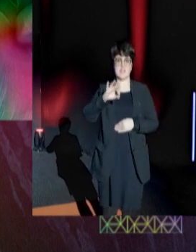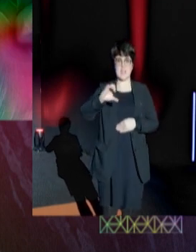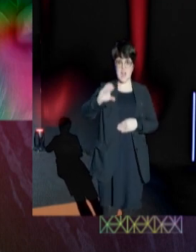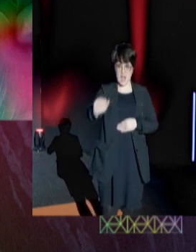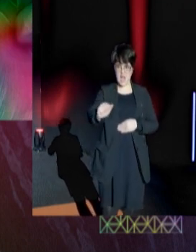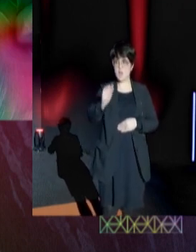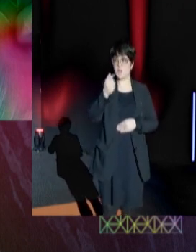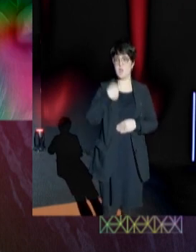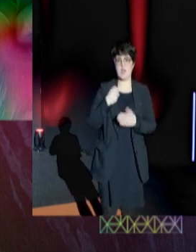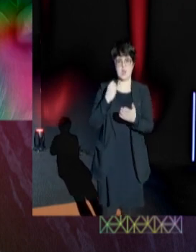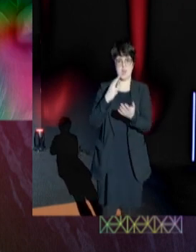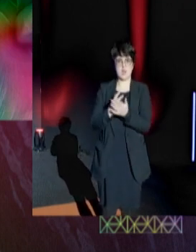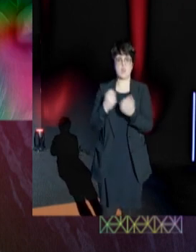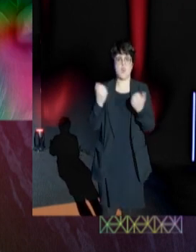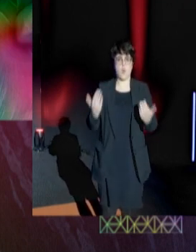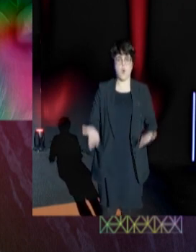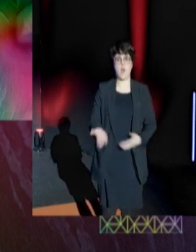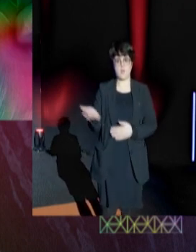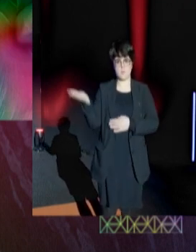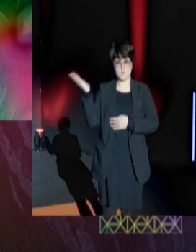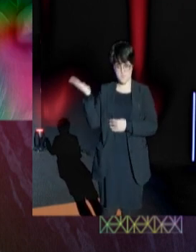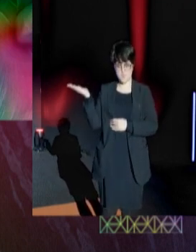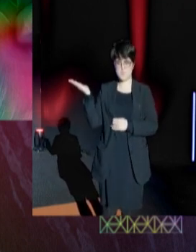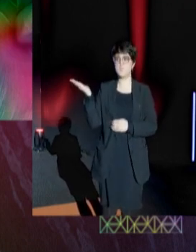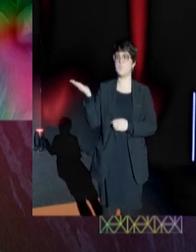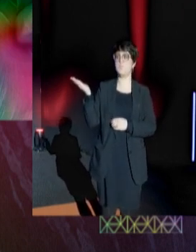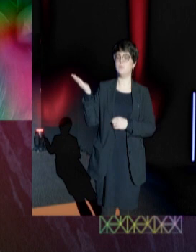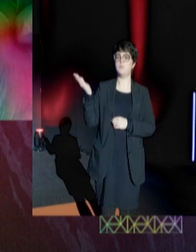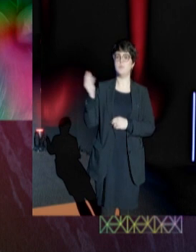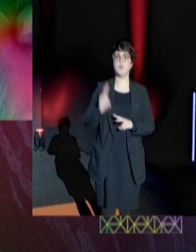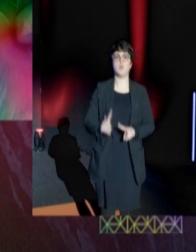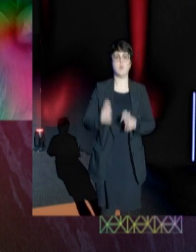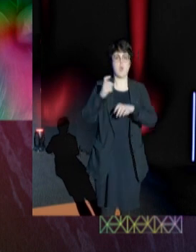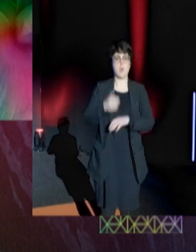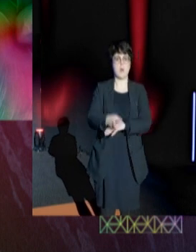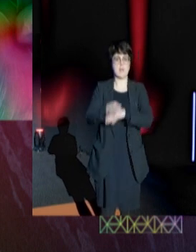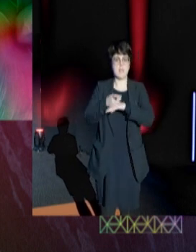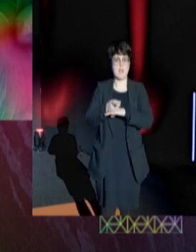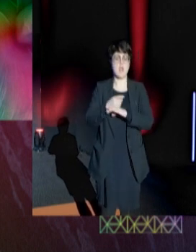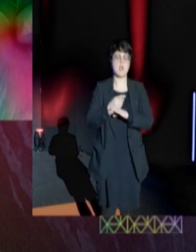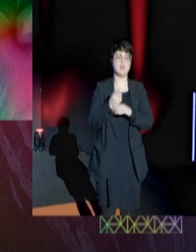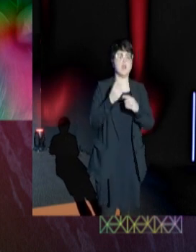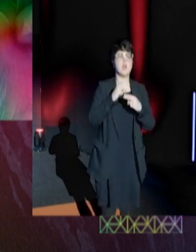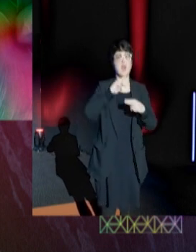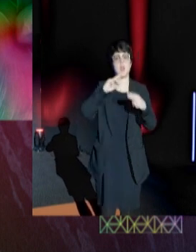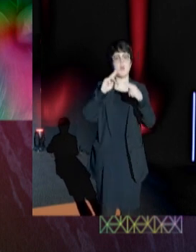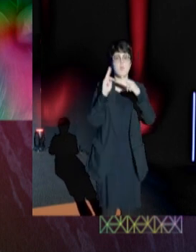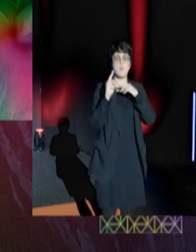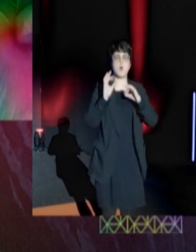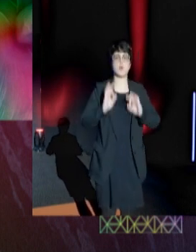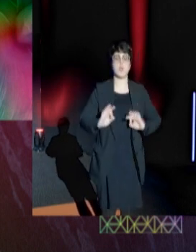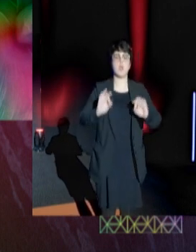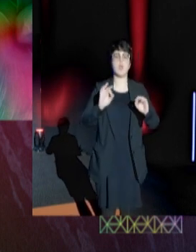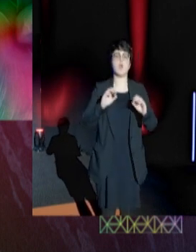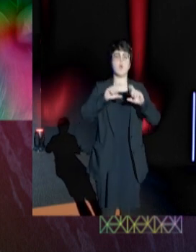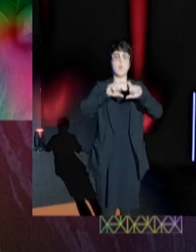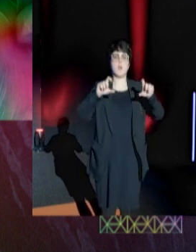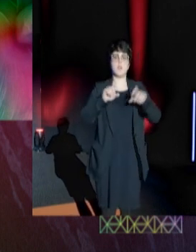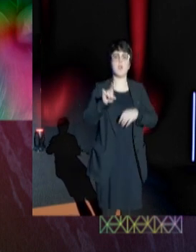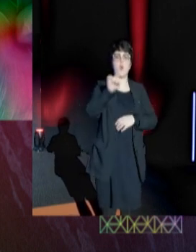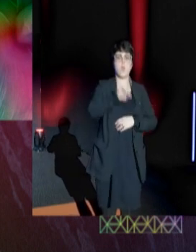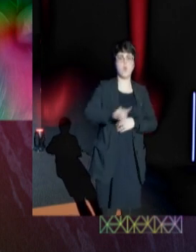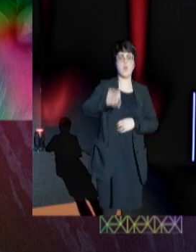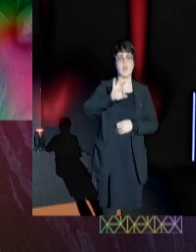que tenemos es este la nueva eh directiva de reporte corporativo entra en vigor el 1 de enero del